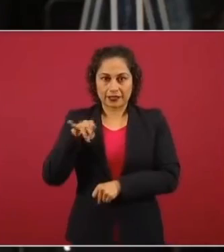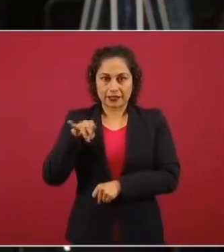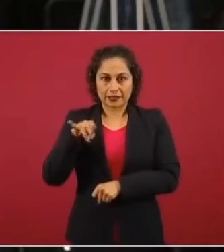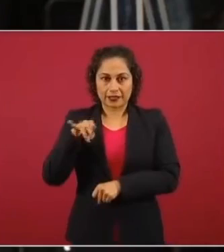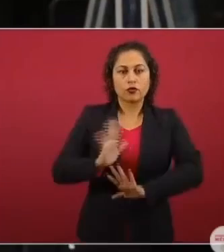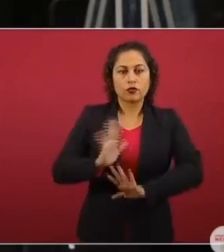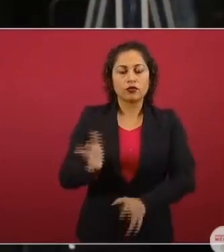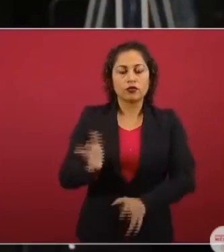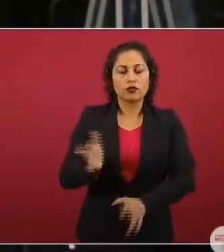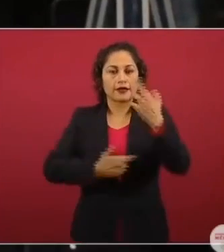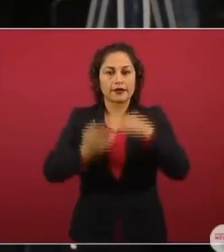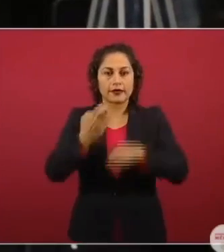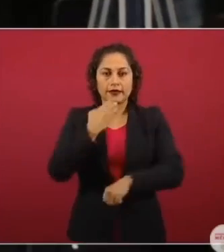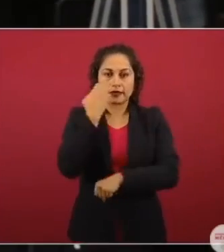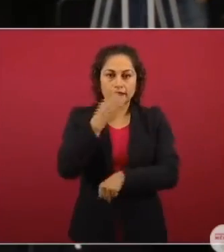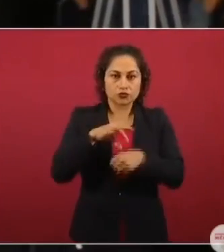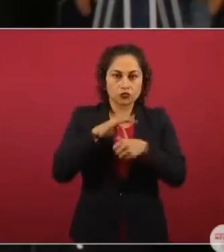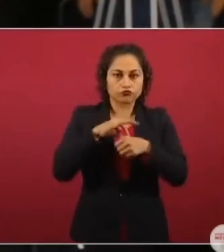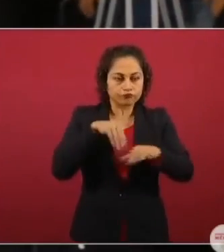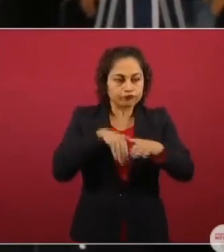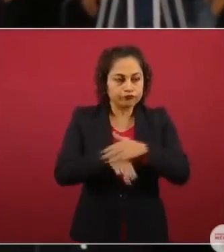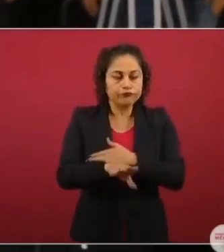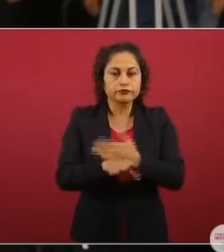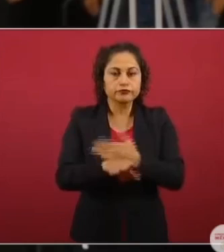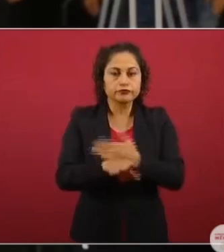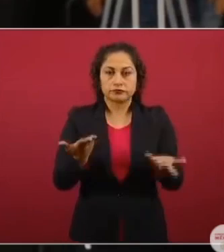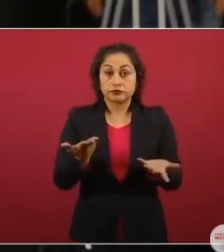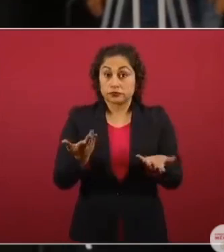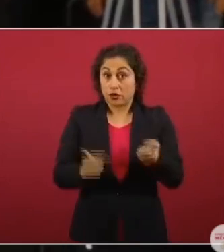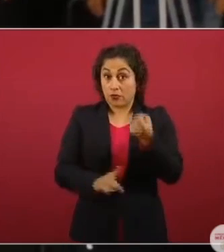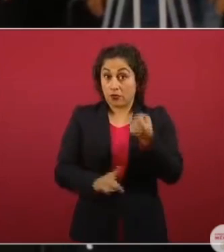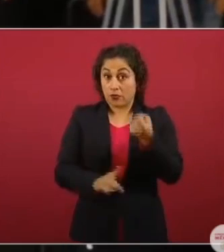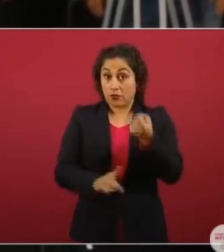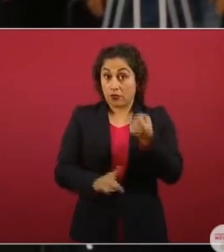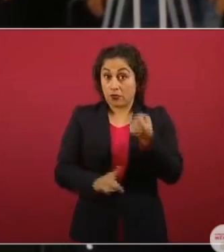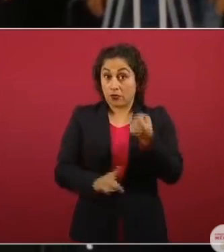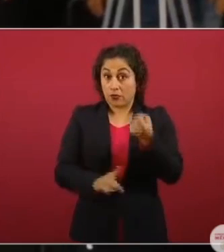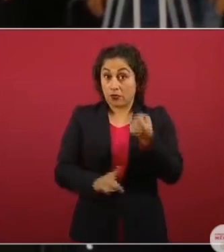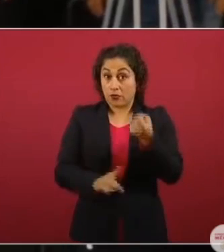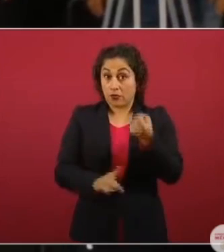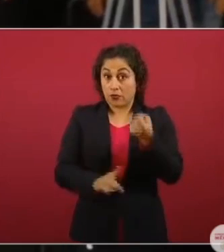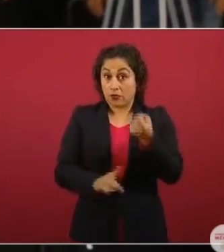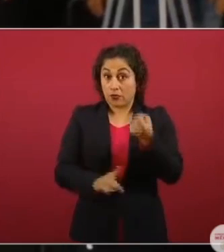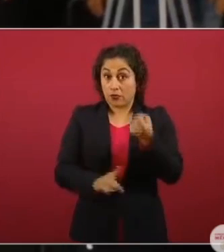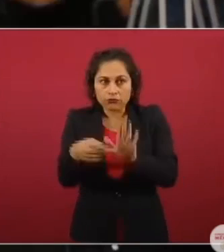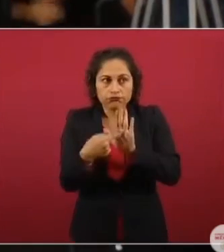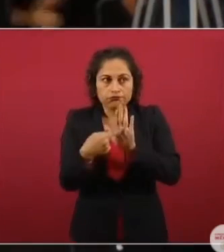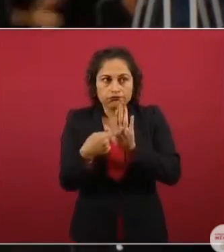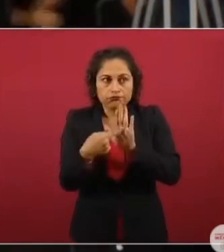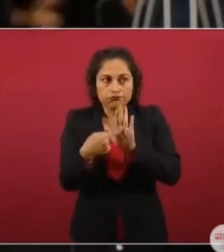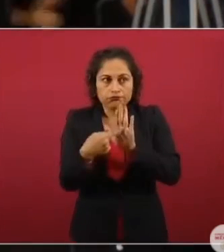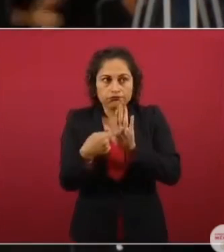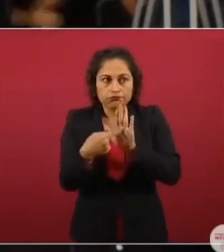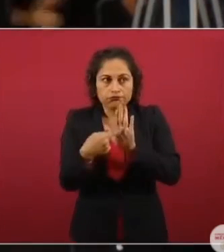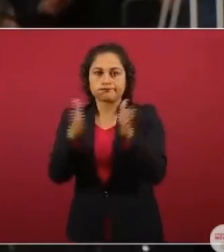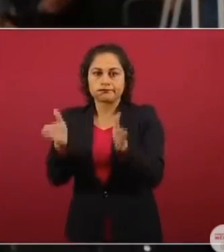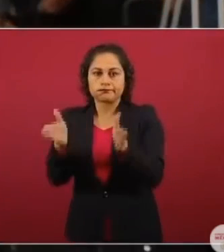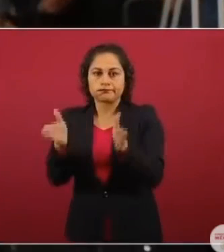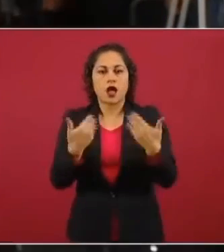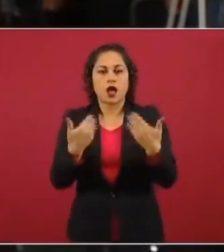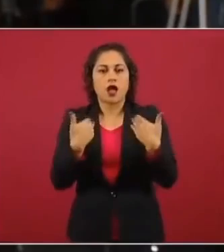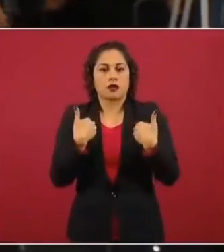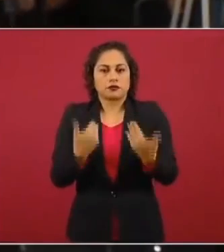clases. Hay un problema con las vacunas que se está dando por etapas, está viendo ahorita. Ya se entiende. Sinaloa está